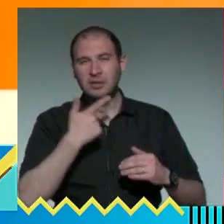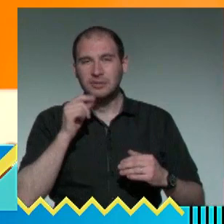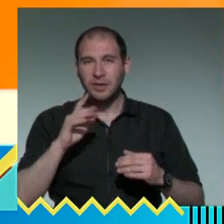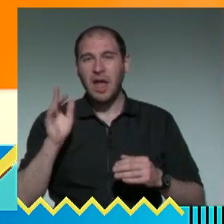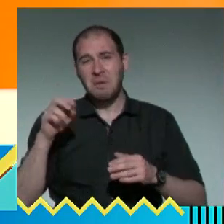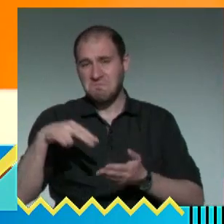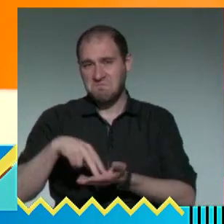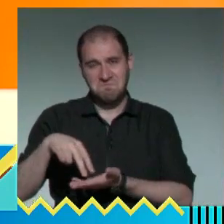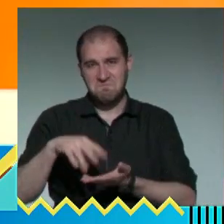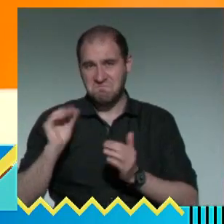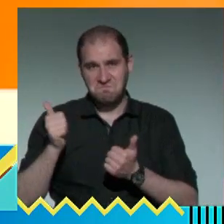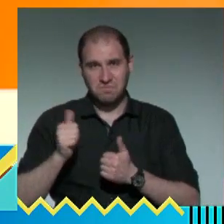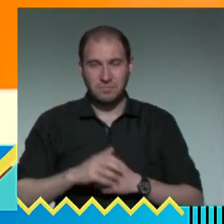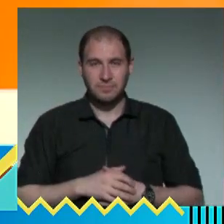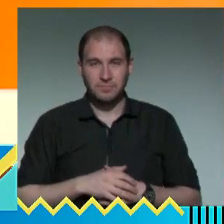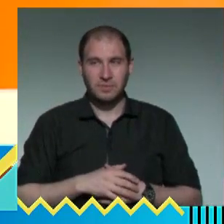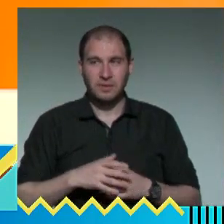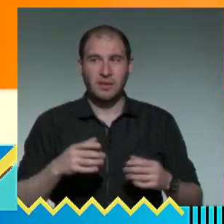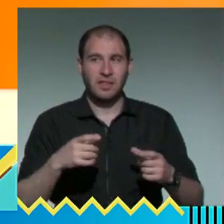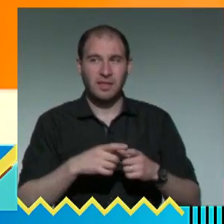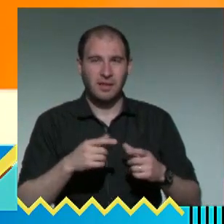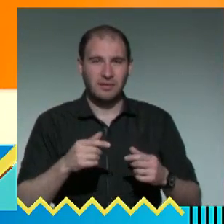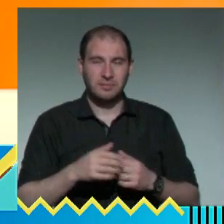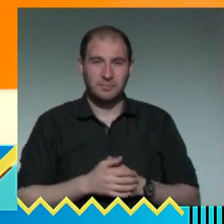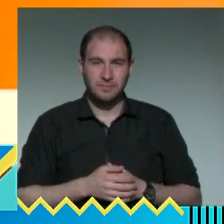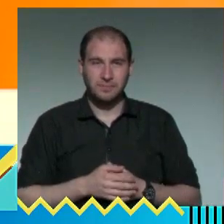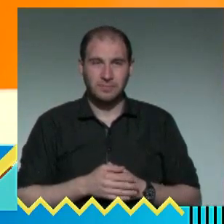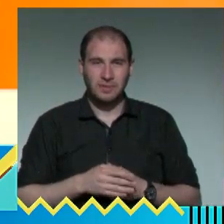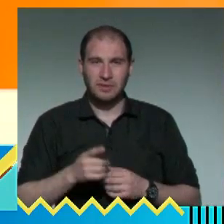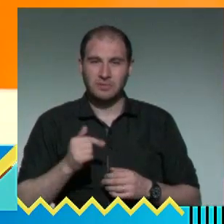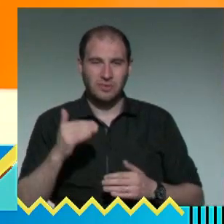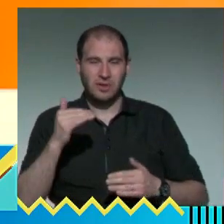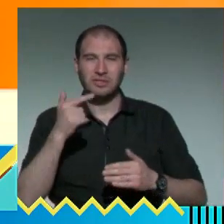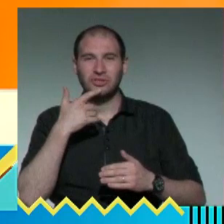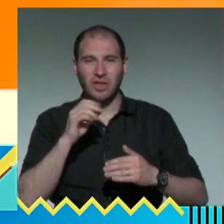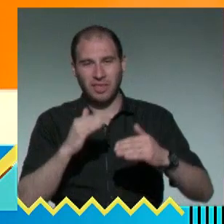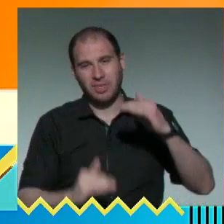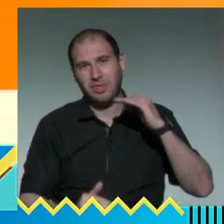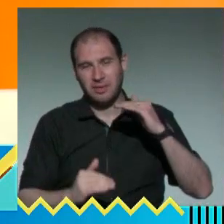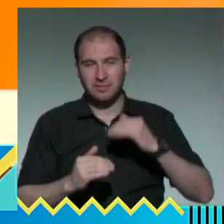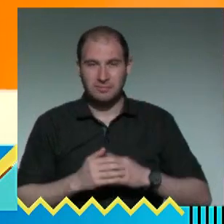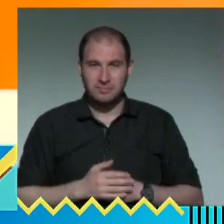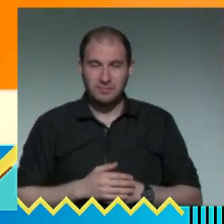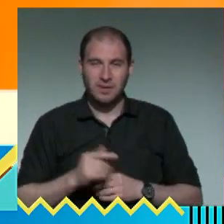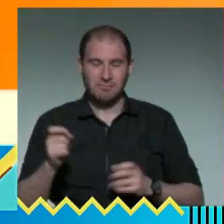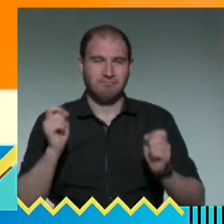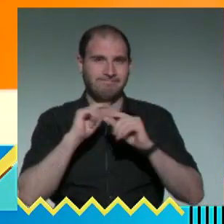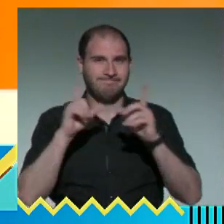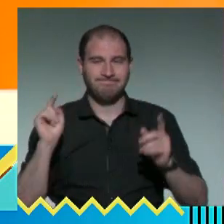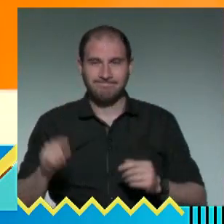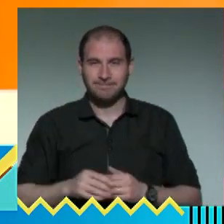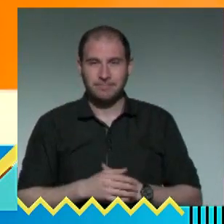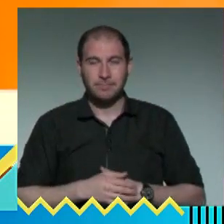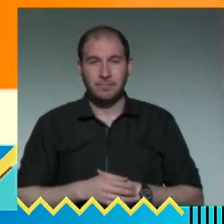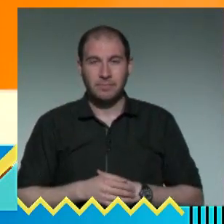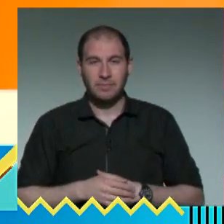podías estar tranquilo. O sea, los Beatles estaban debajo de Soda, en Chile era increíble. Y